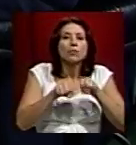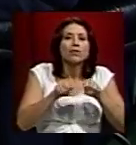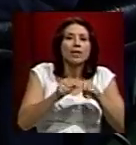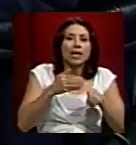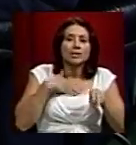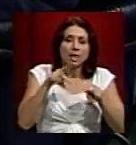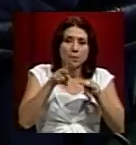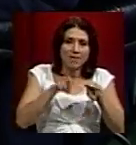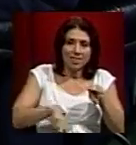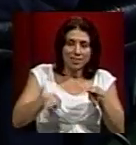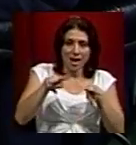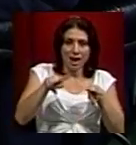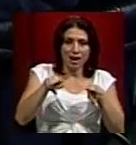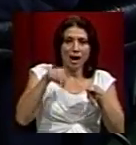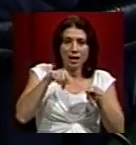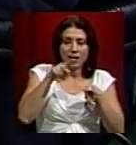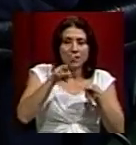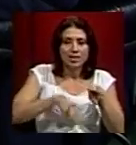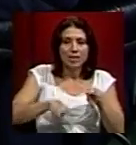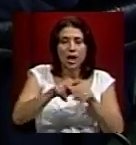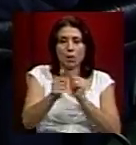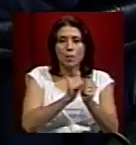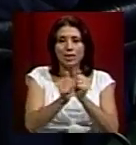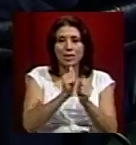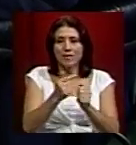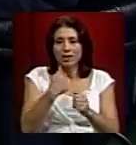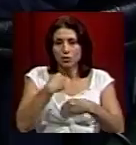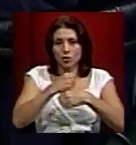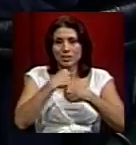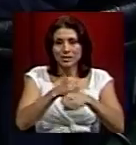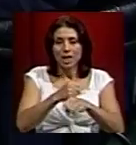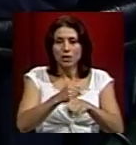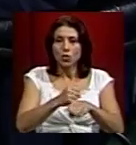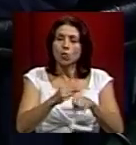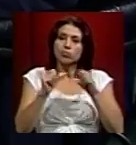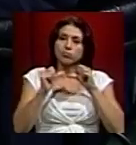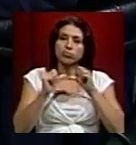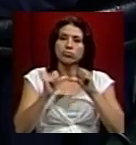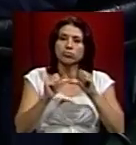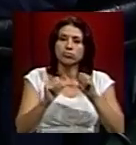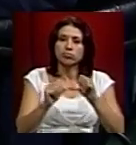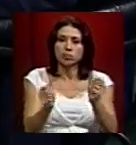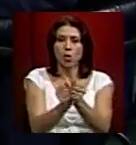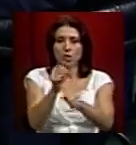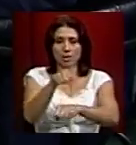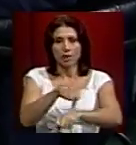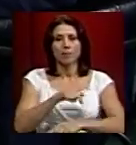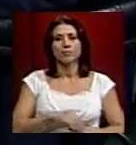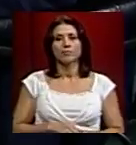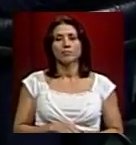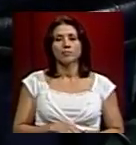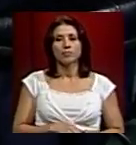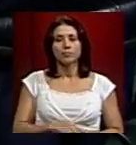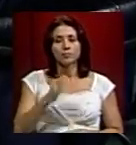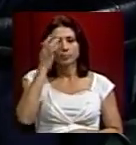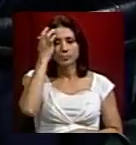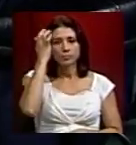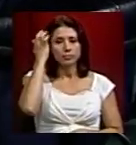ventaja, aquella ventaja competitiva que estoy creando, se sostenga en el tiempo más.